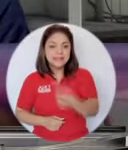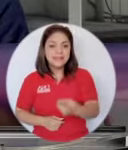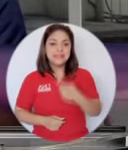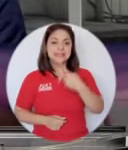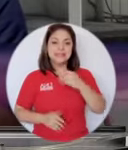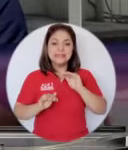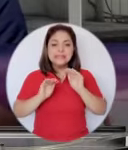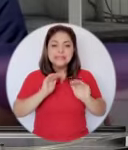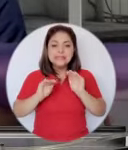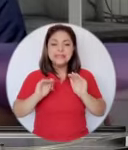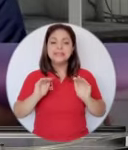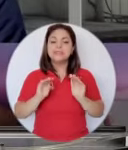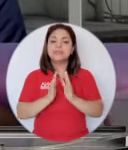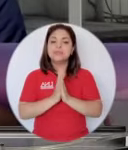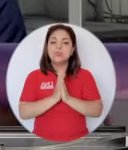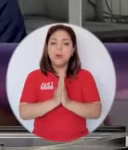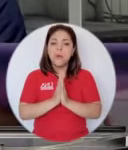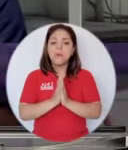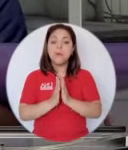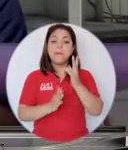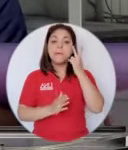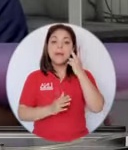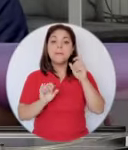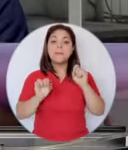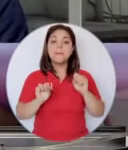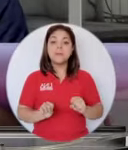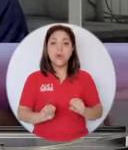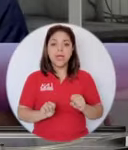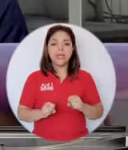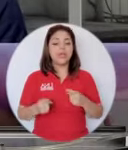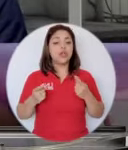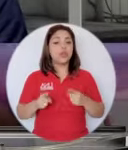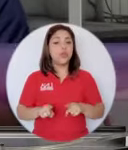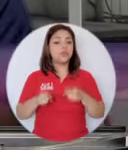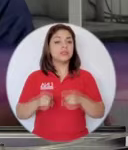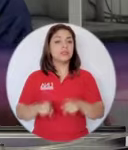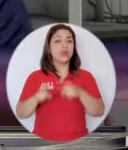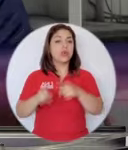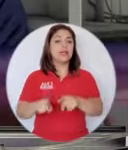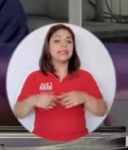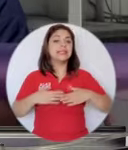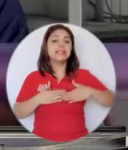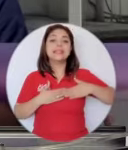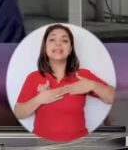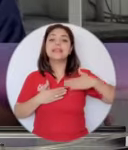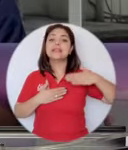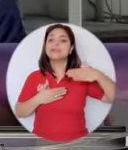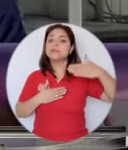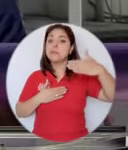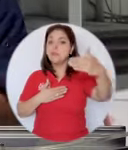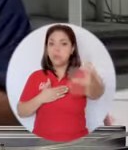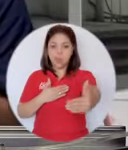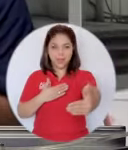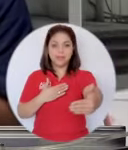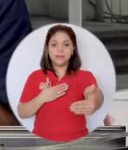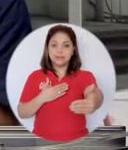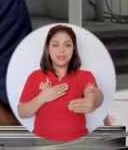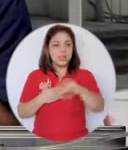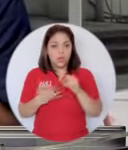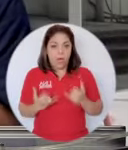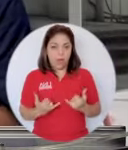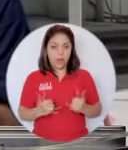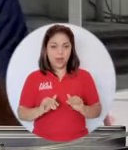decíamos, miren, pueden haber secuelas de largo plazo en estos niños, que no se